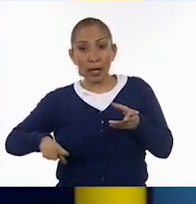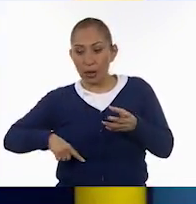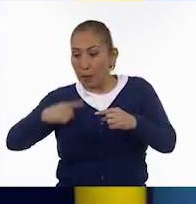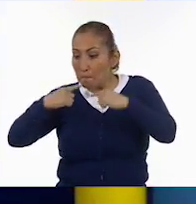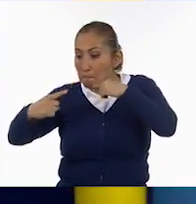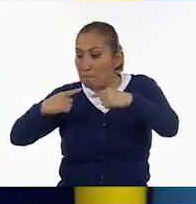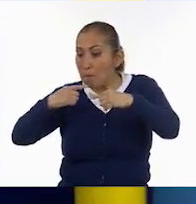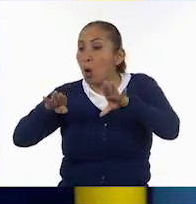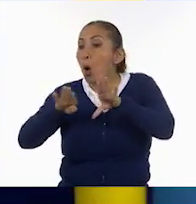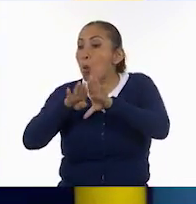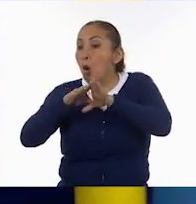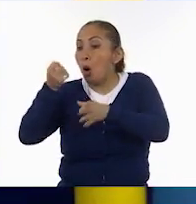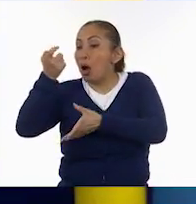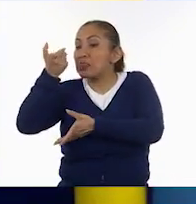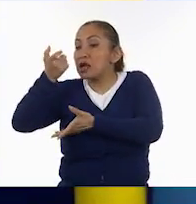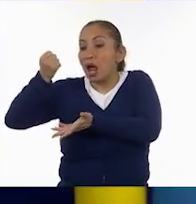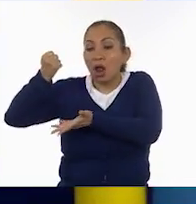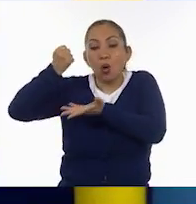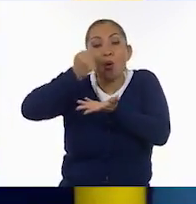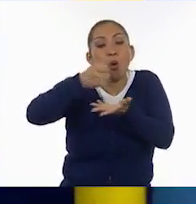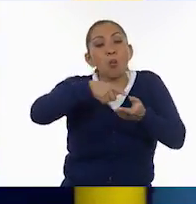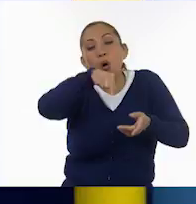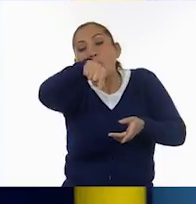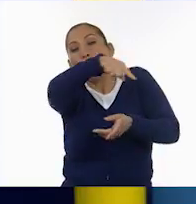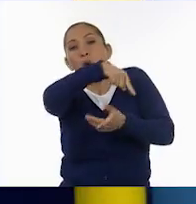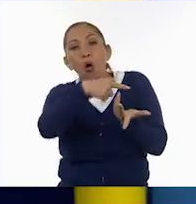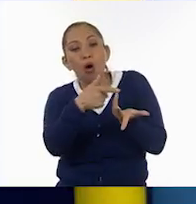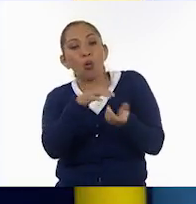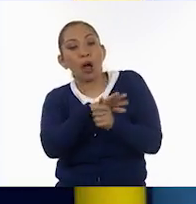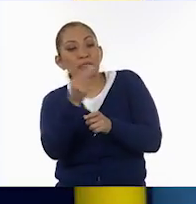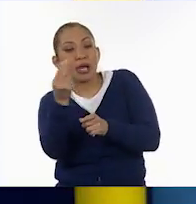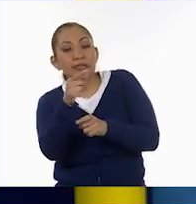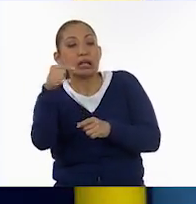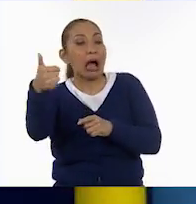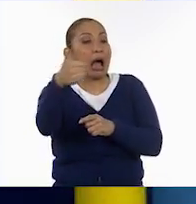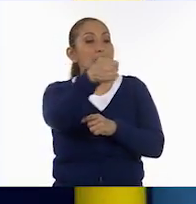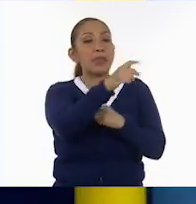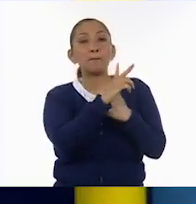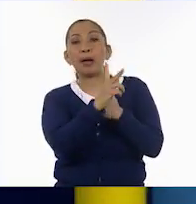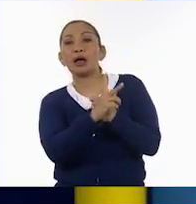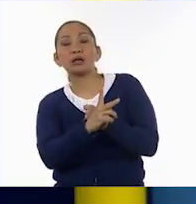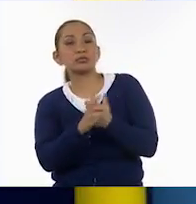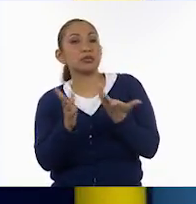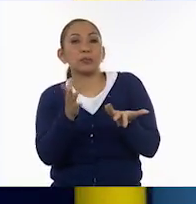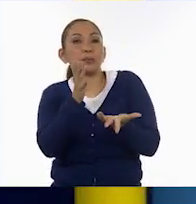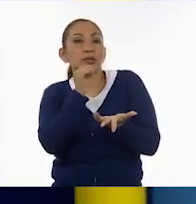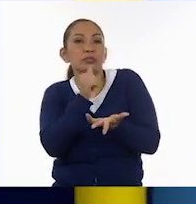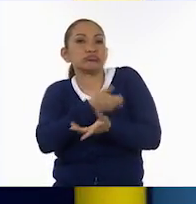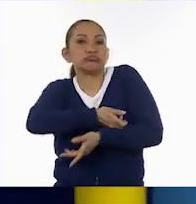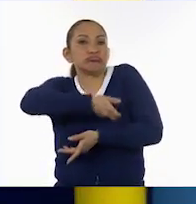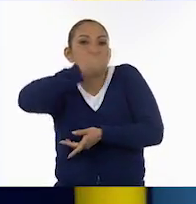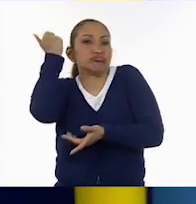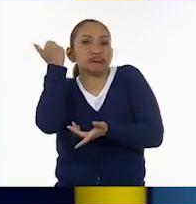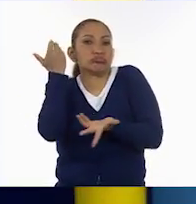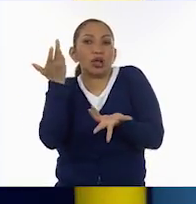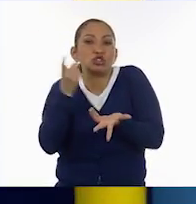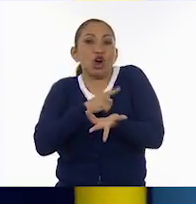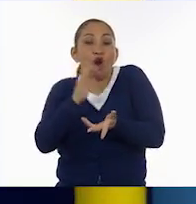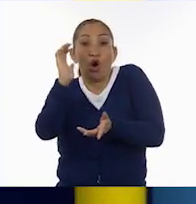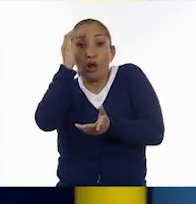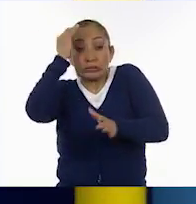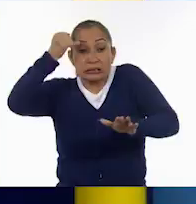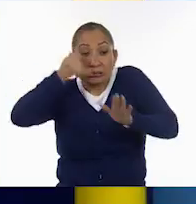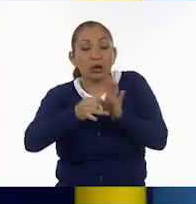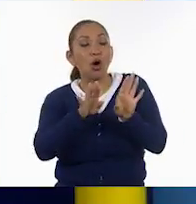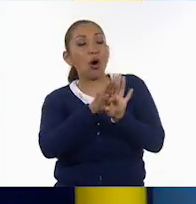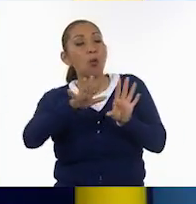determinando cómo se destinan los presupuestos, ¿no? Cuáles son las necesidades de cada país y no podemos saber a menos de que